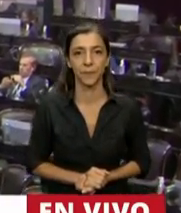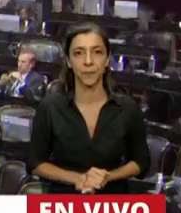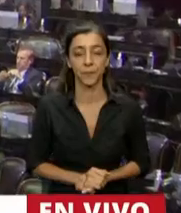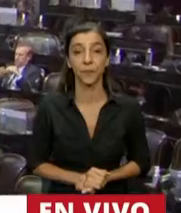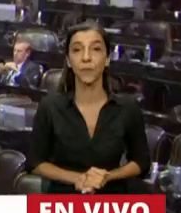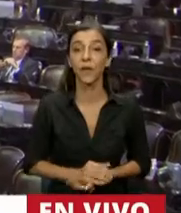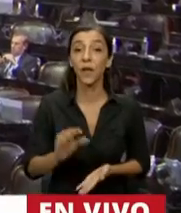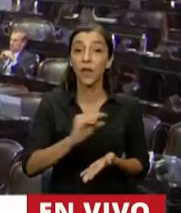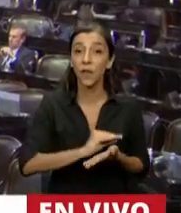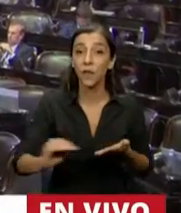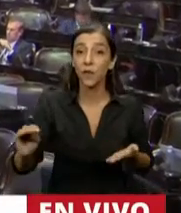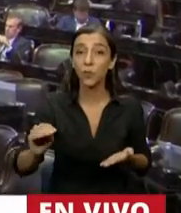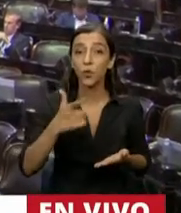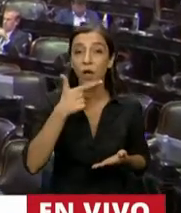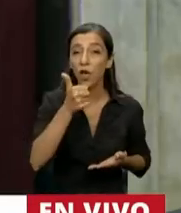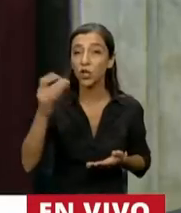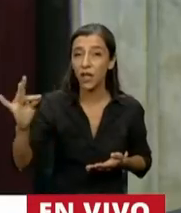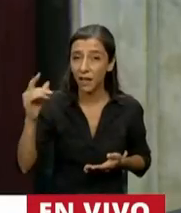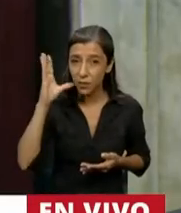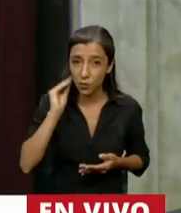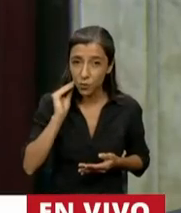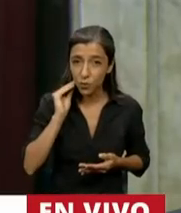diputados me escucha